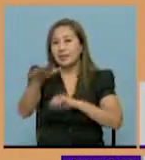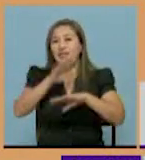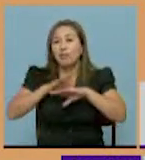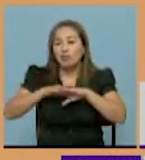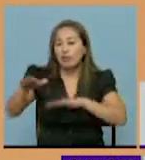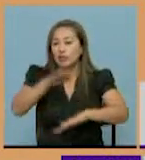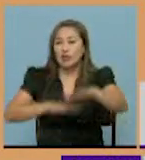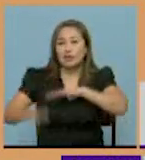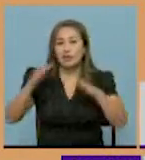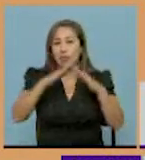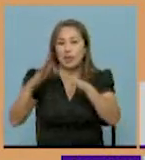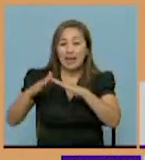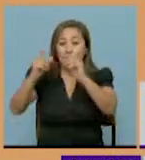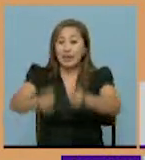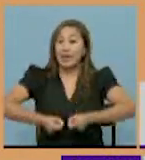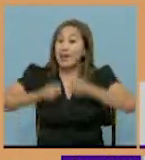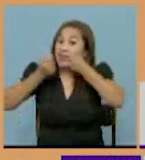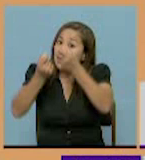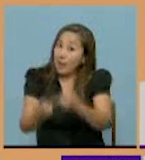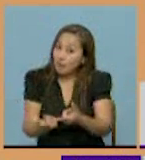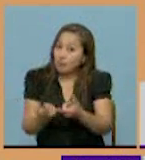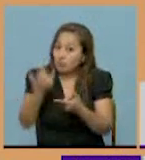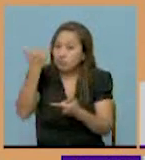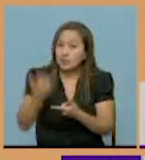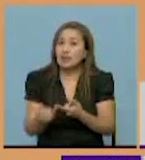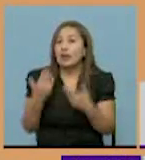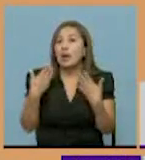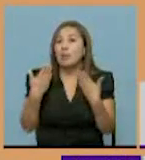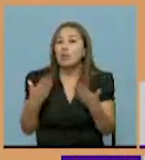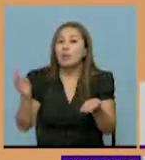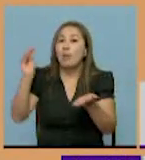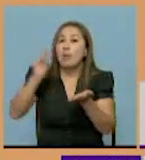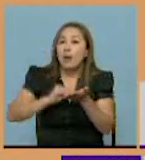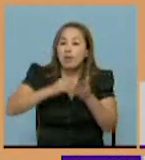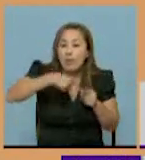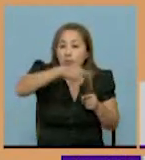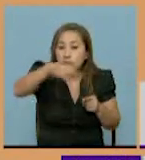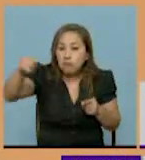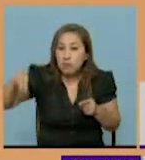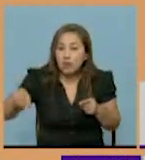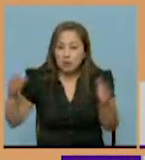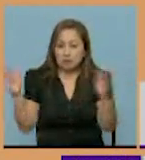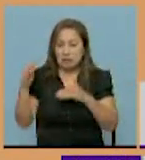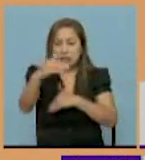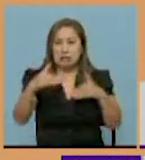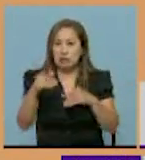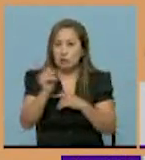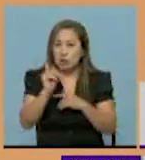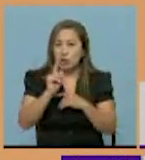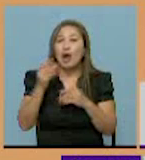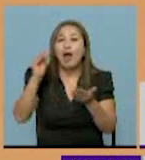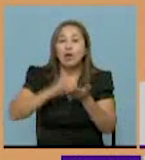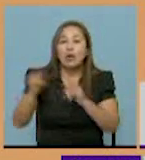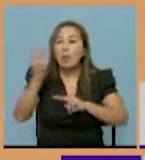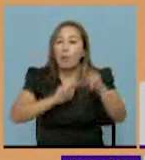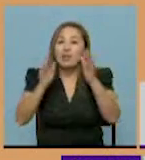Territorial nosotros entregamos lotes fiscales, estamos incluso ampliando las medidas de los lotes porque antes eran como muy reducidas, ahora estamos trabajando con lotes